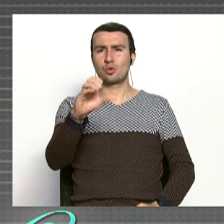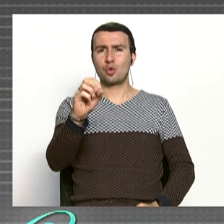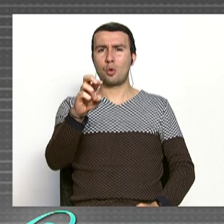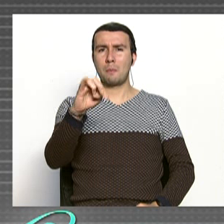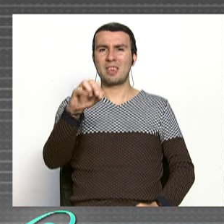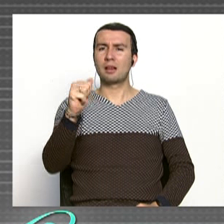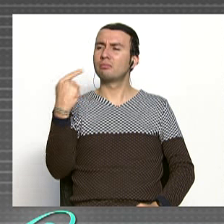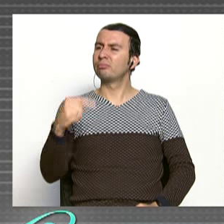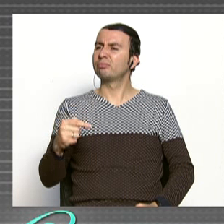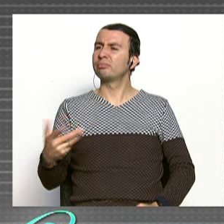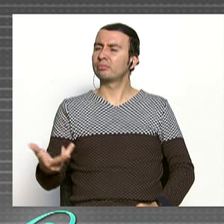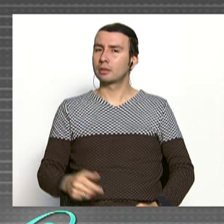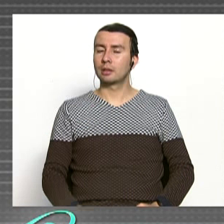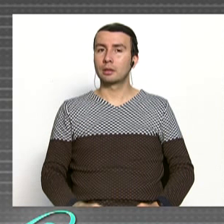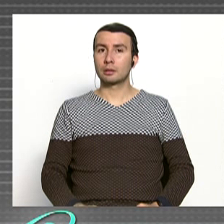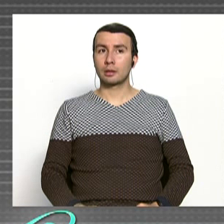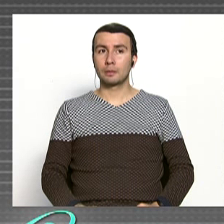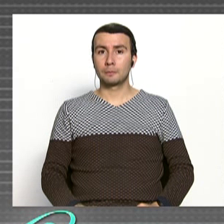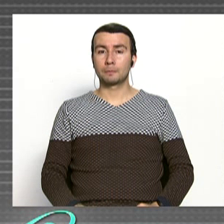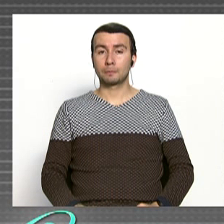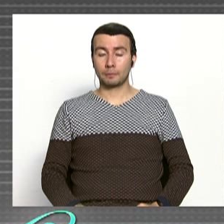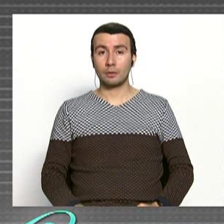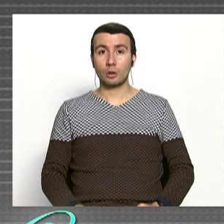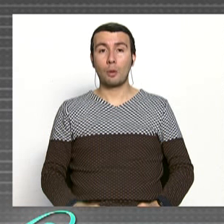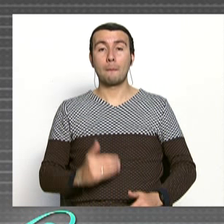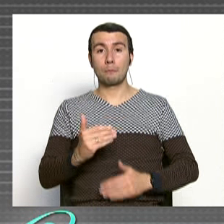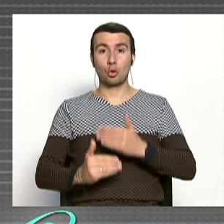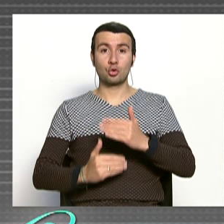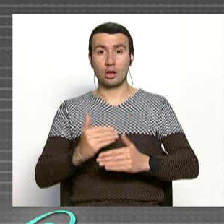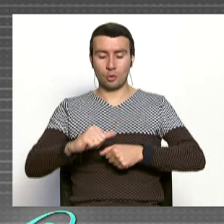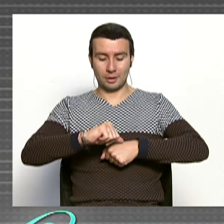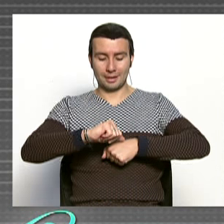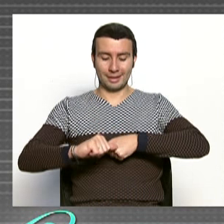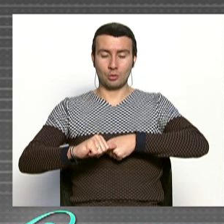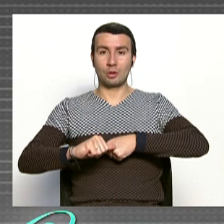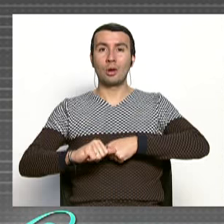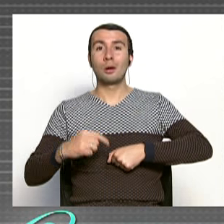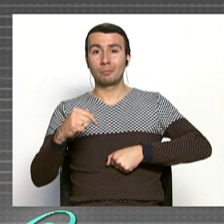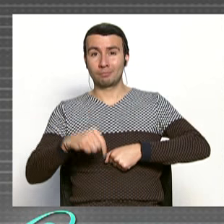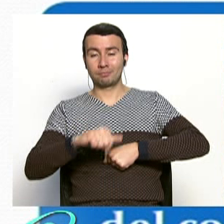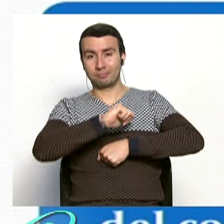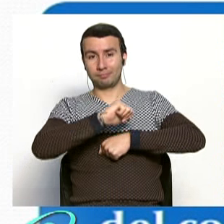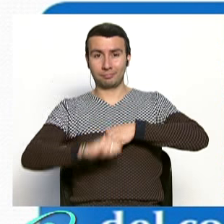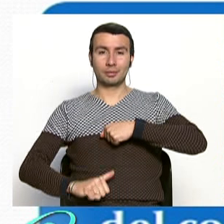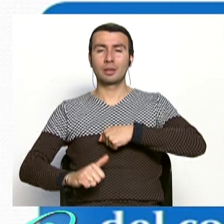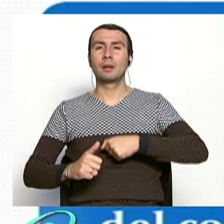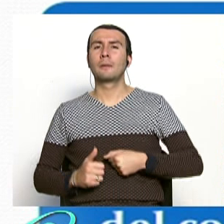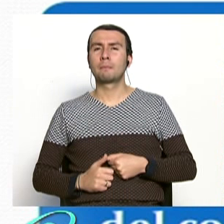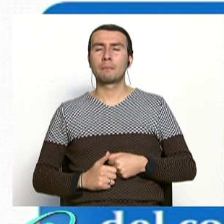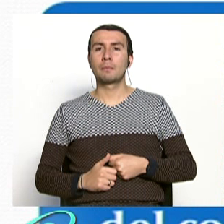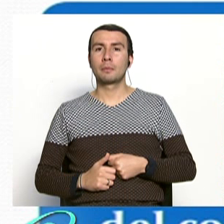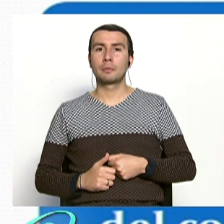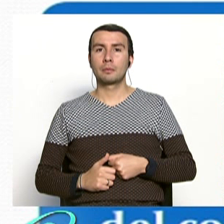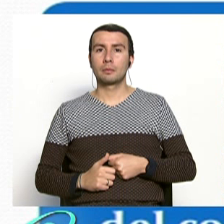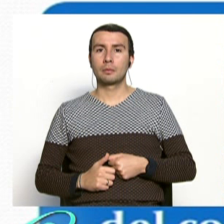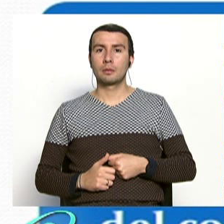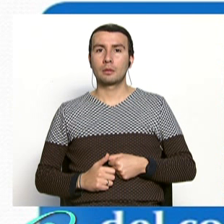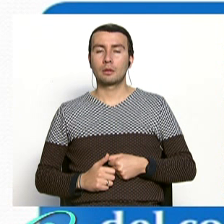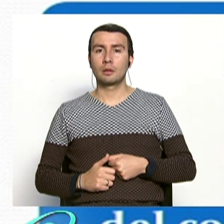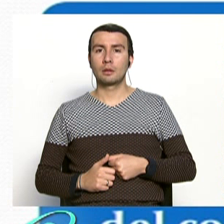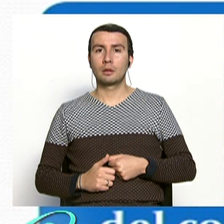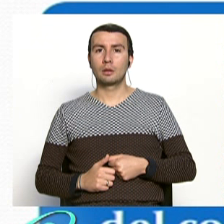laparoscopia la laparoscopia es un procedimiento quirúrgico que realmente se ha